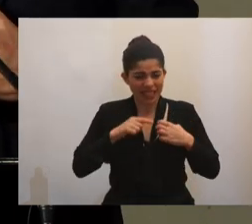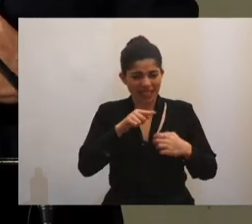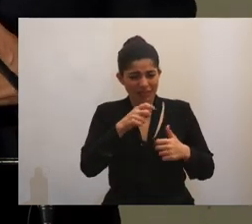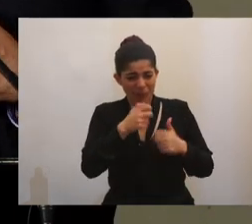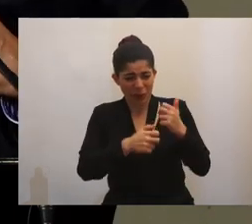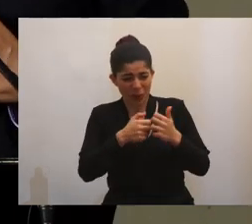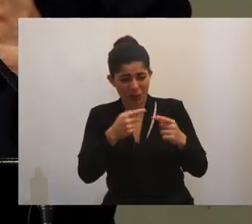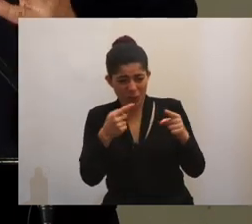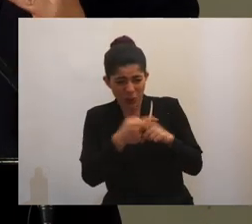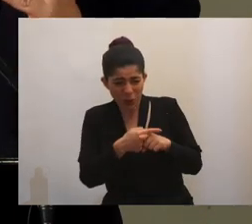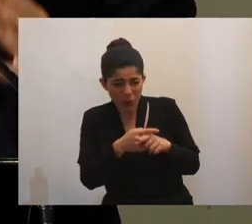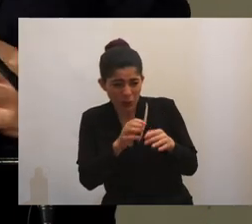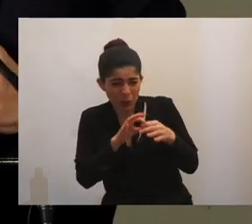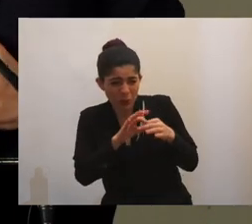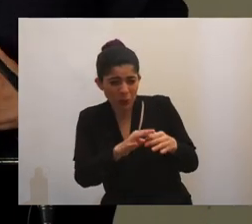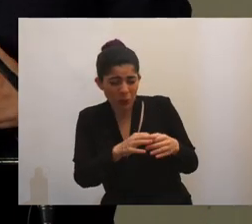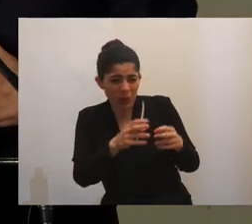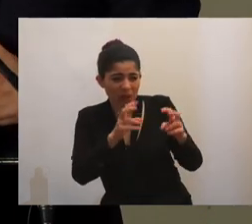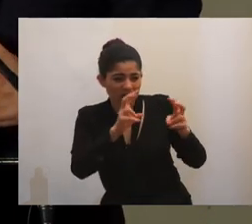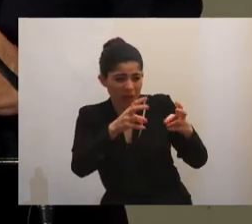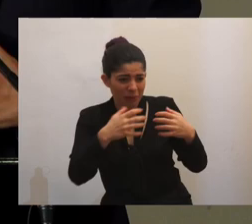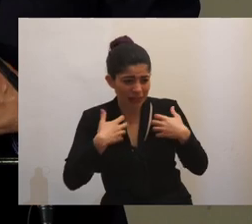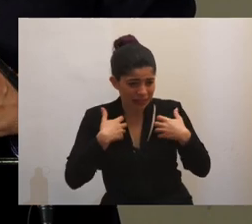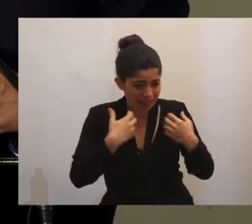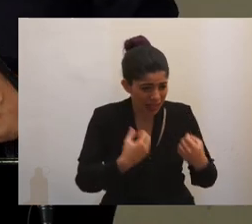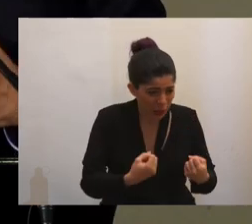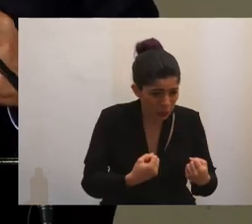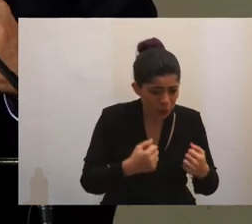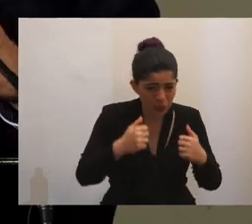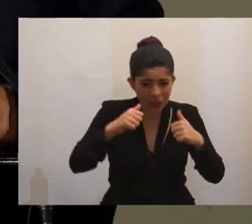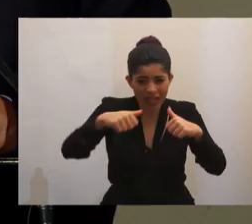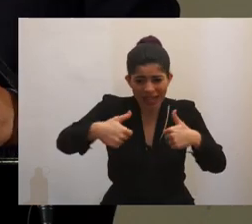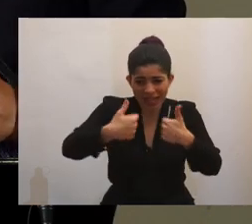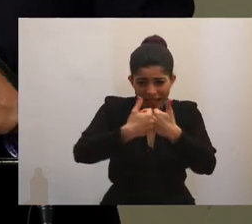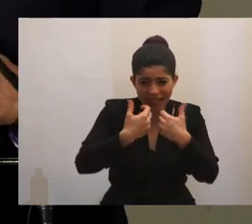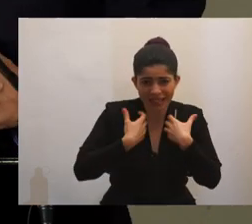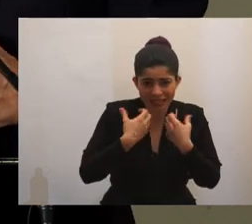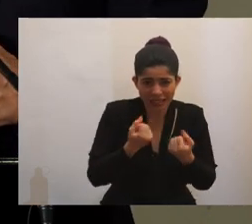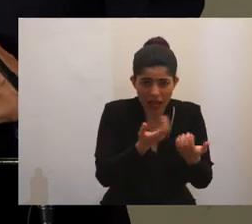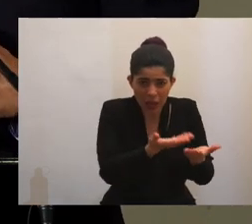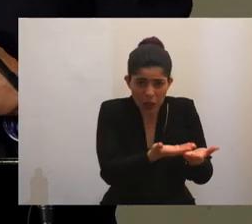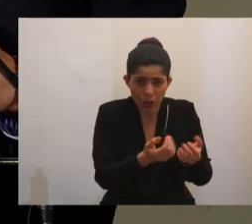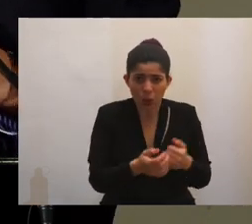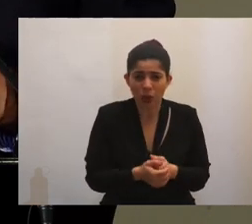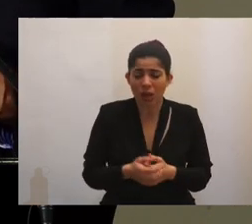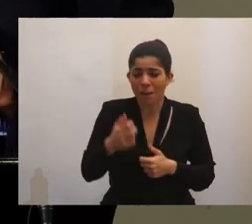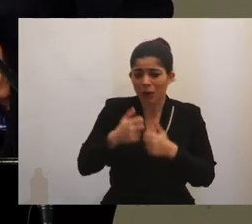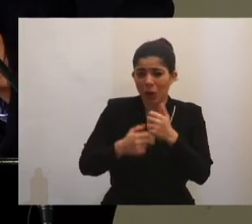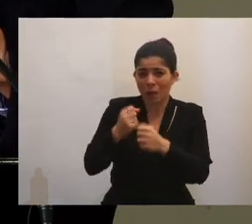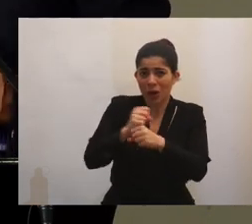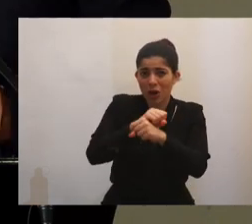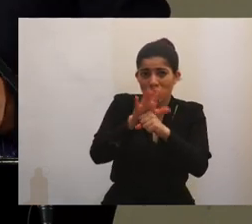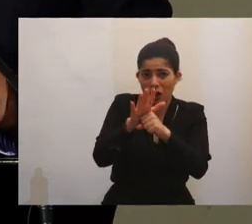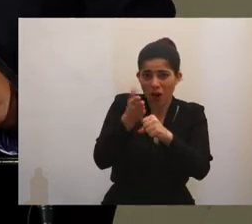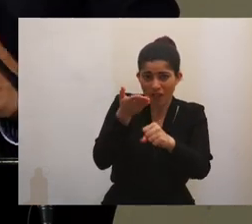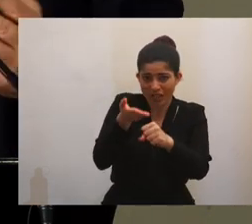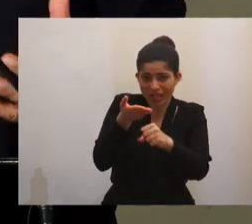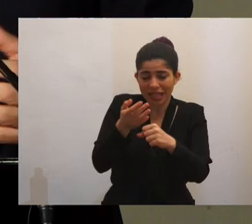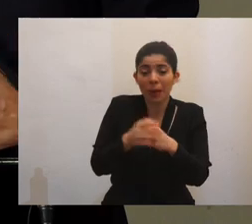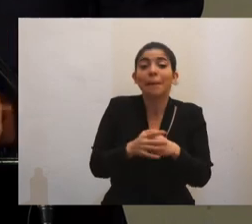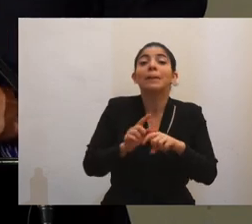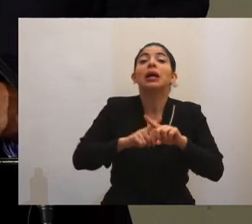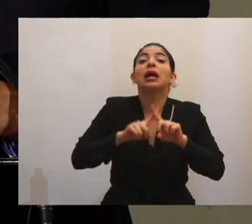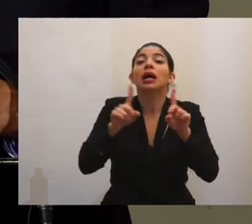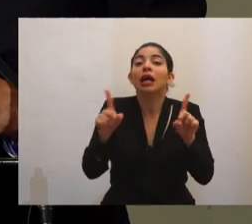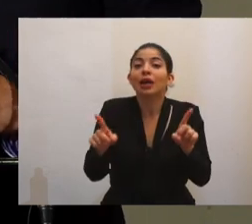la dimensión sanitaria y desafíos que supone a la salud la crisis del COVID-19, pero